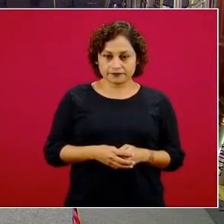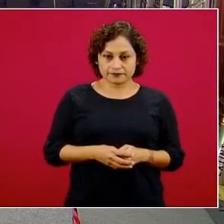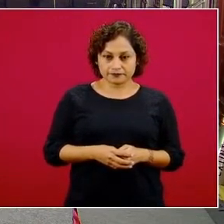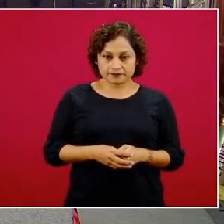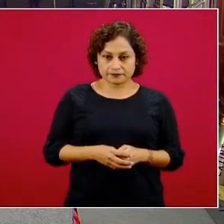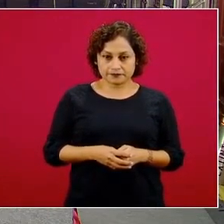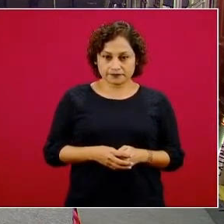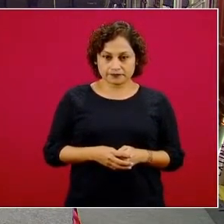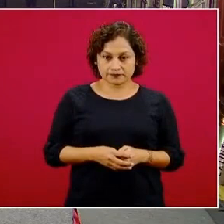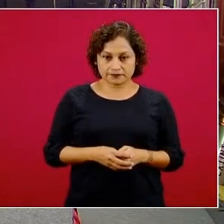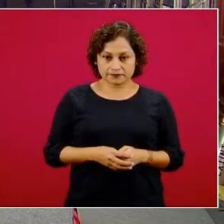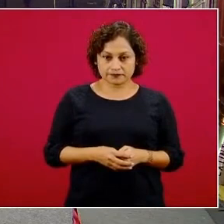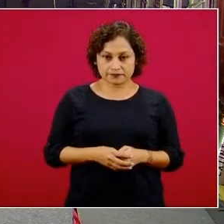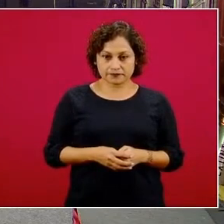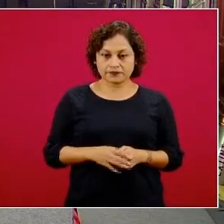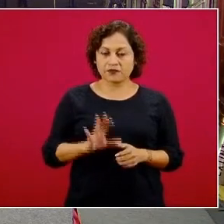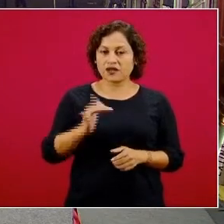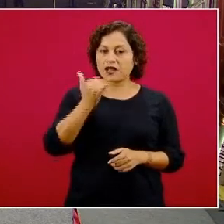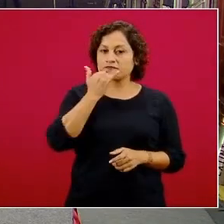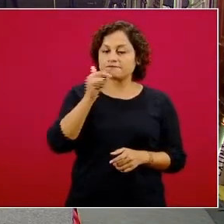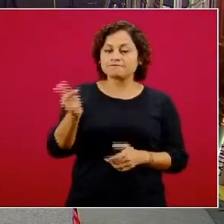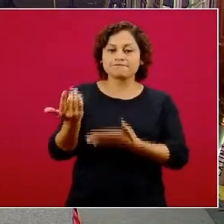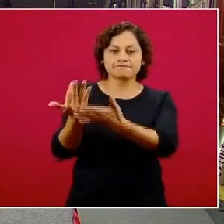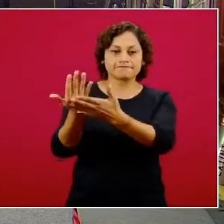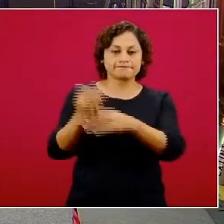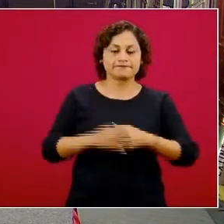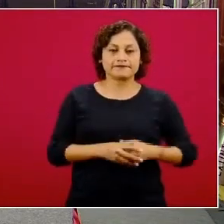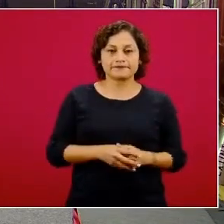Se apagó, Daniela, un segundito.